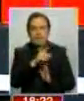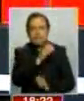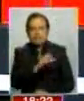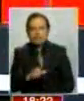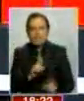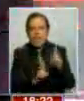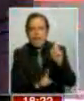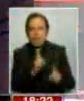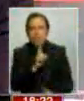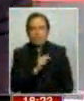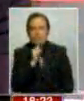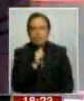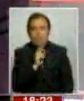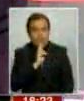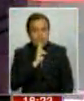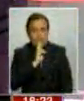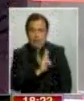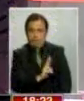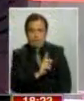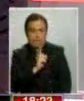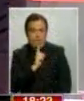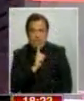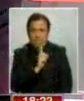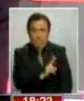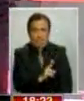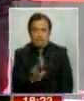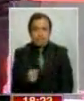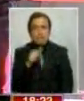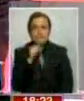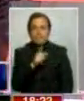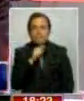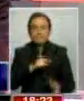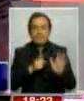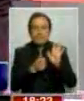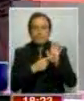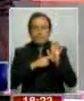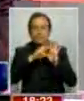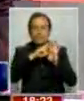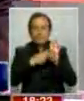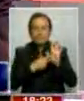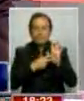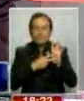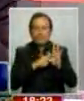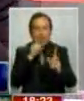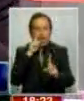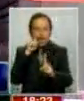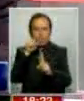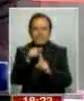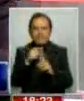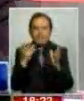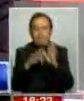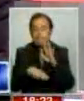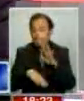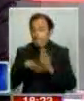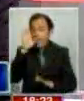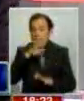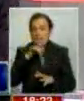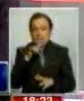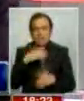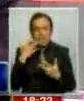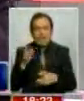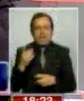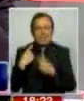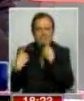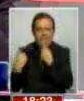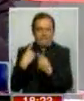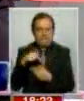algunas personas? La respuesta es bien directa, Matilde. Esta es una reforma tributaria que tiene un gran objetivo. Yo había partido de la entrevista por ahí.